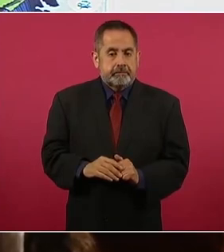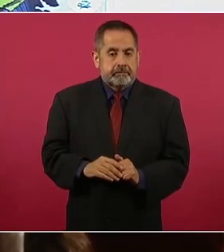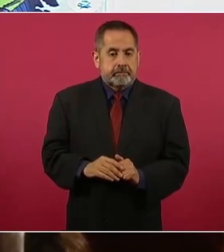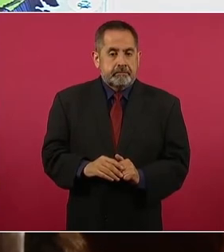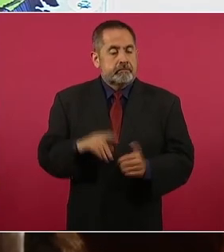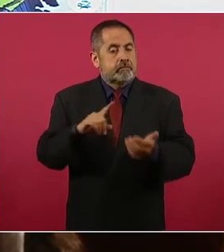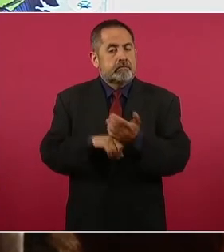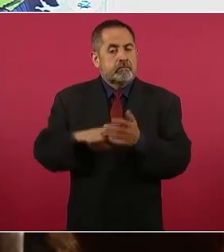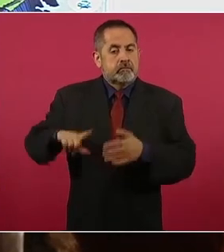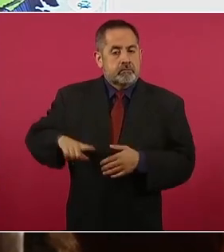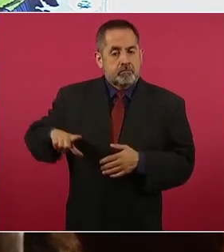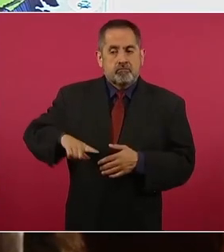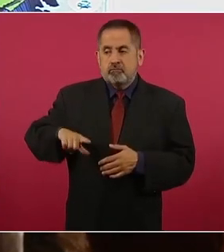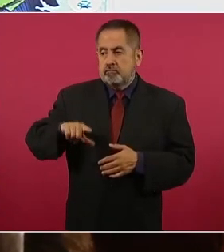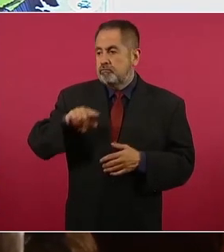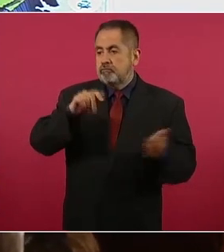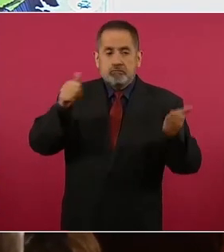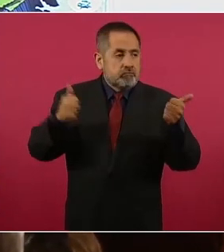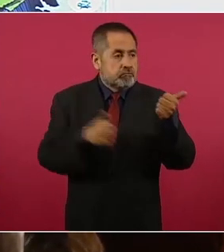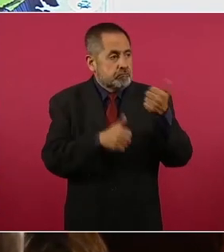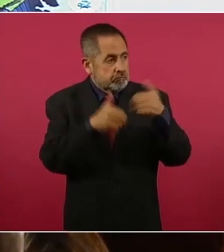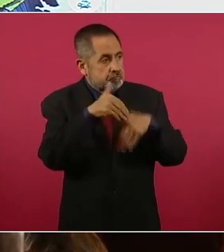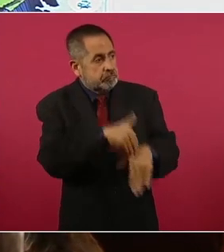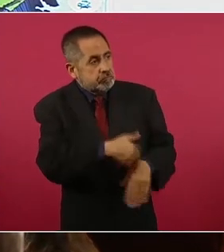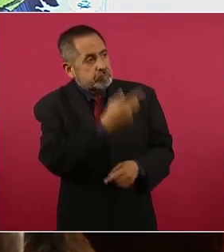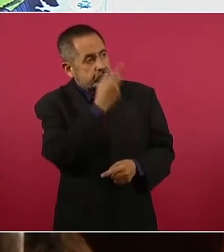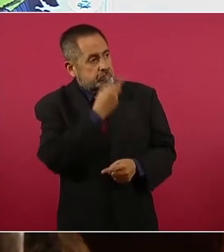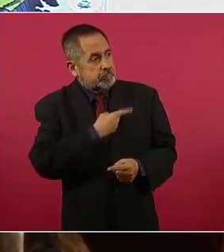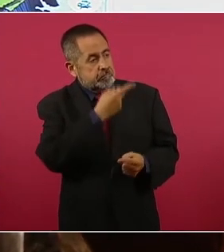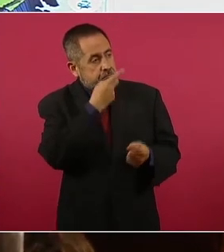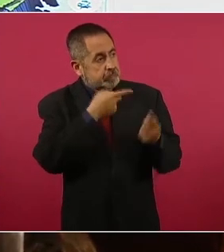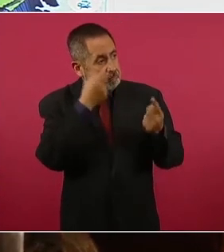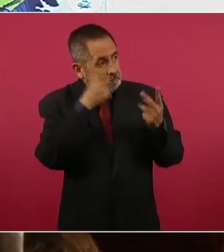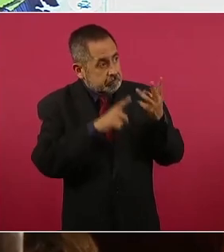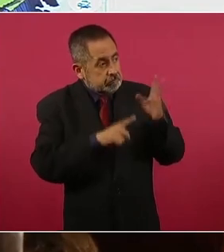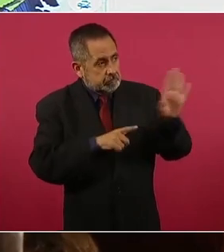el gobierno estaba al servicio de los empresarios.